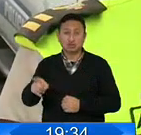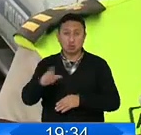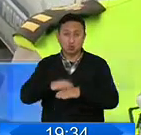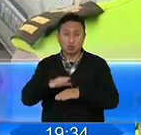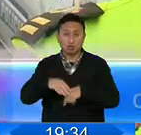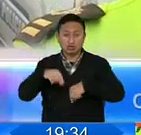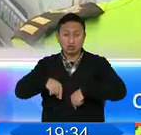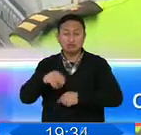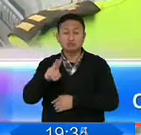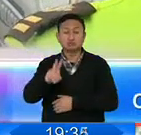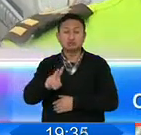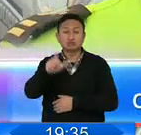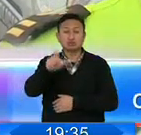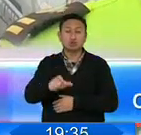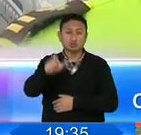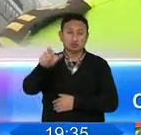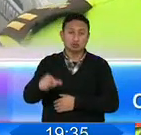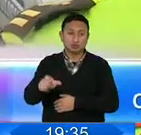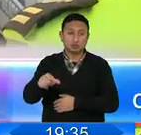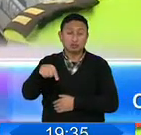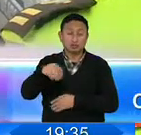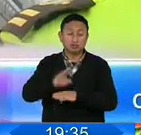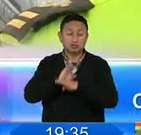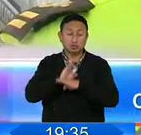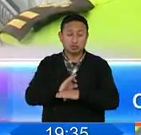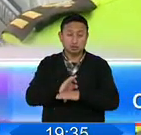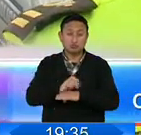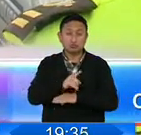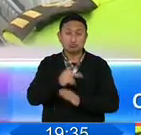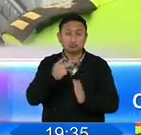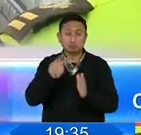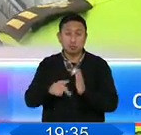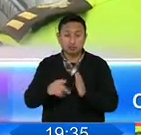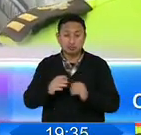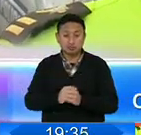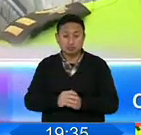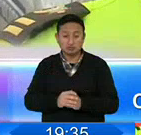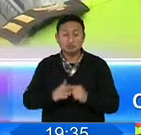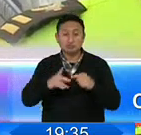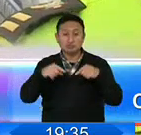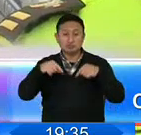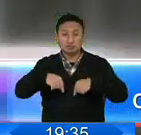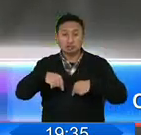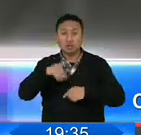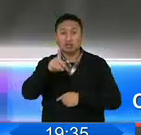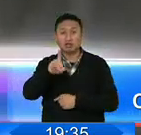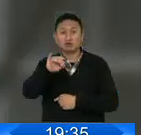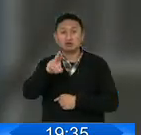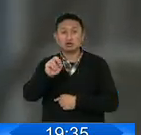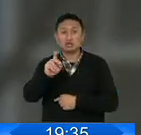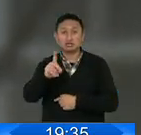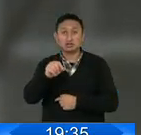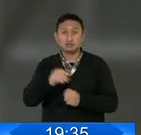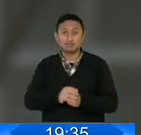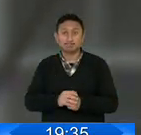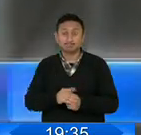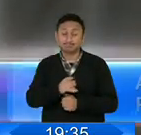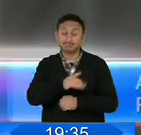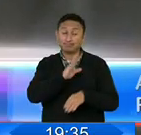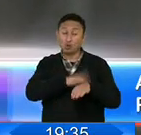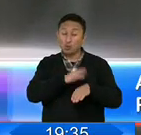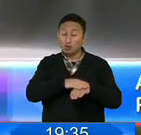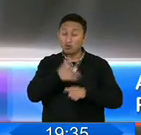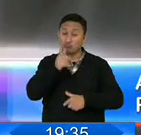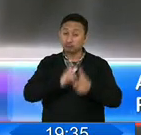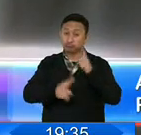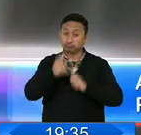dos personas que son testigos de lo que ha sucedido y estamos realizando con Dinaced. Una vez más, el licor estuvo presente en la riña que